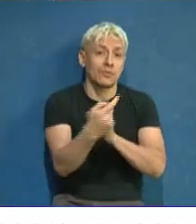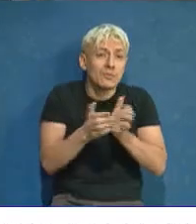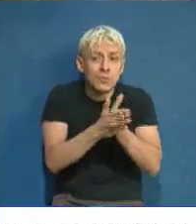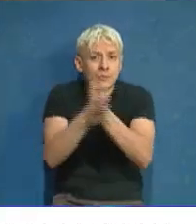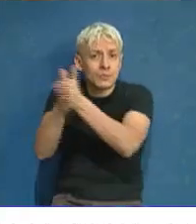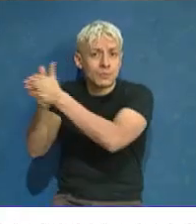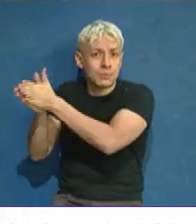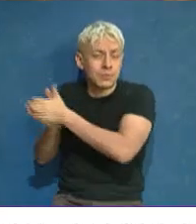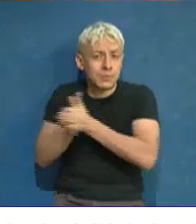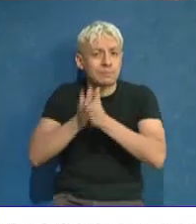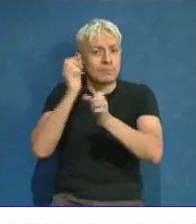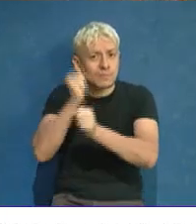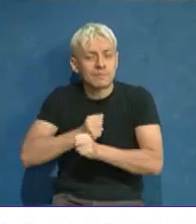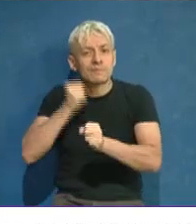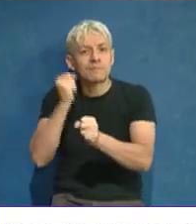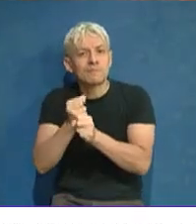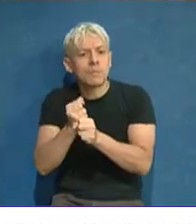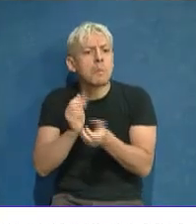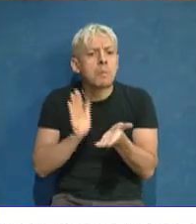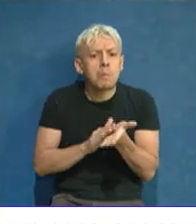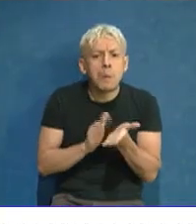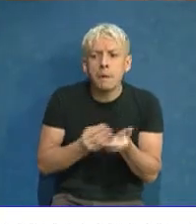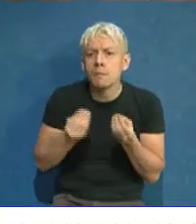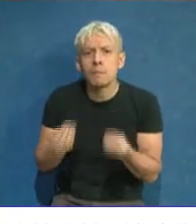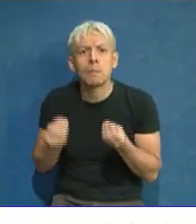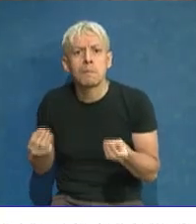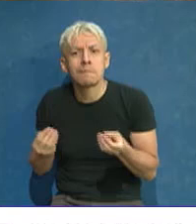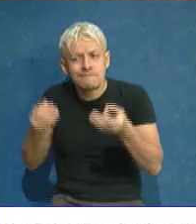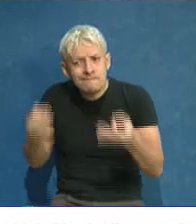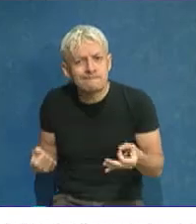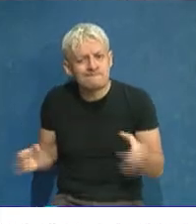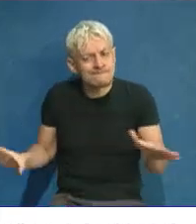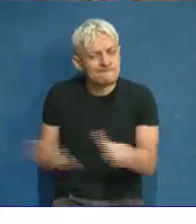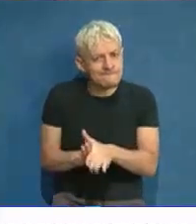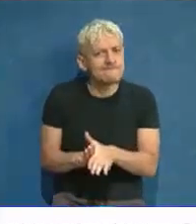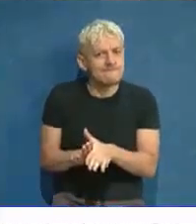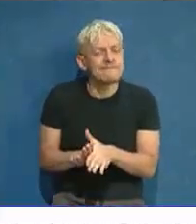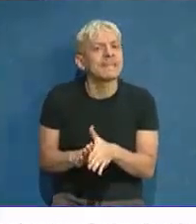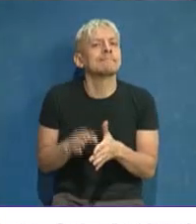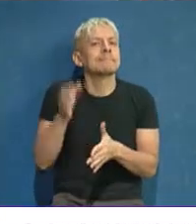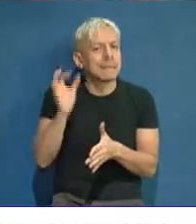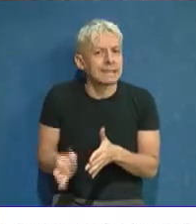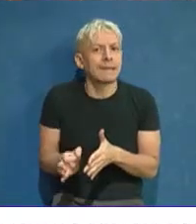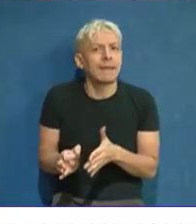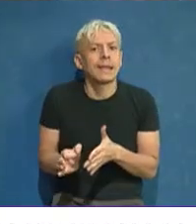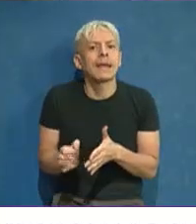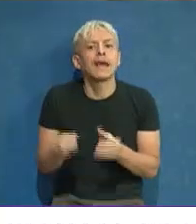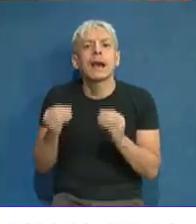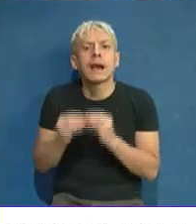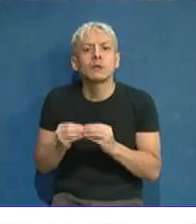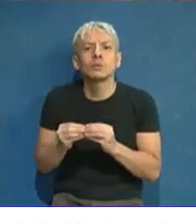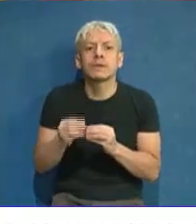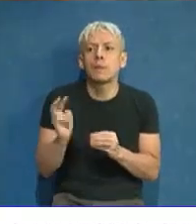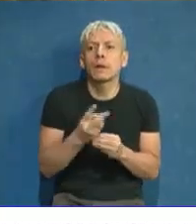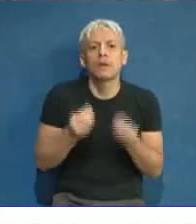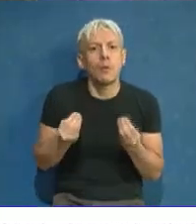actores comunes y evidencia objetiva clara y científica para poder determinar realmente cuál es la causa y tomar las acciones